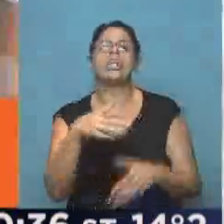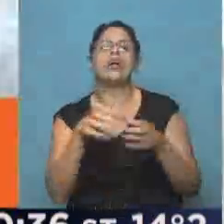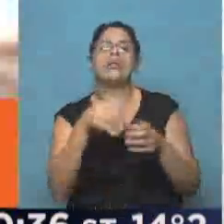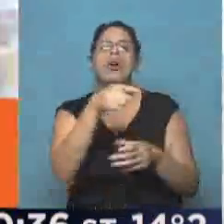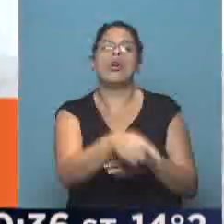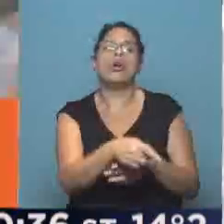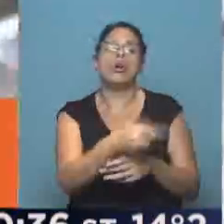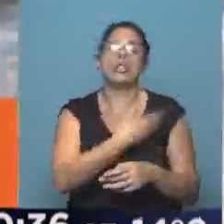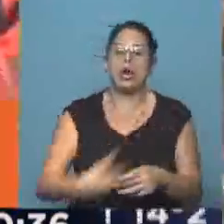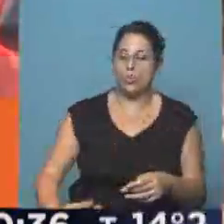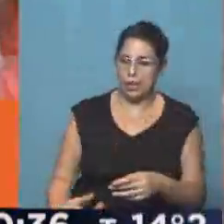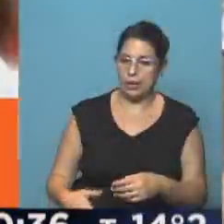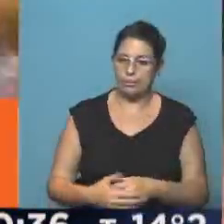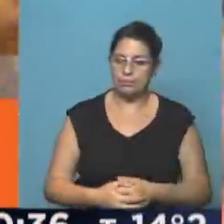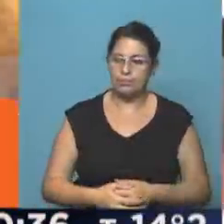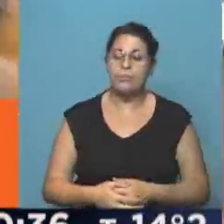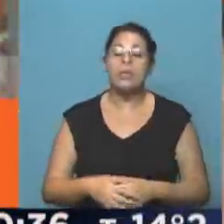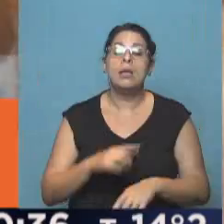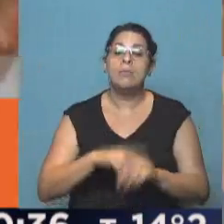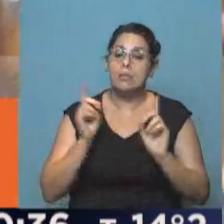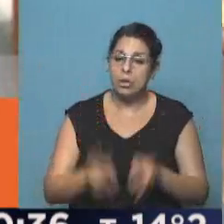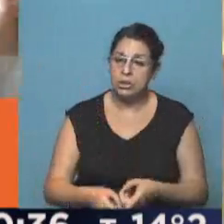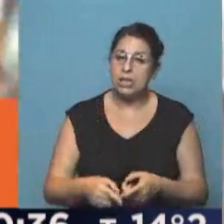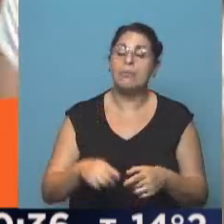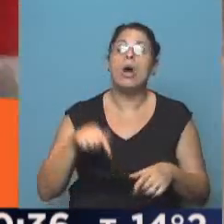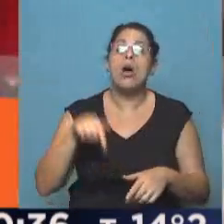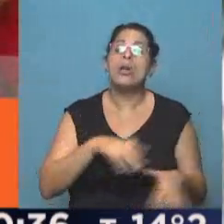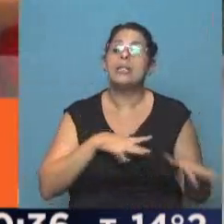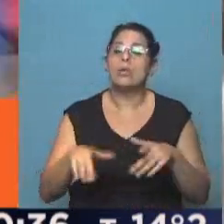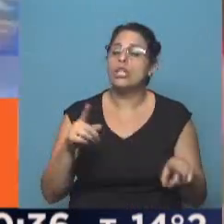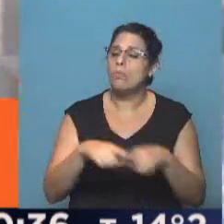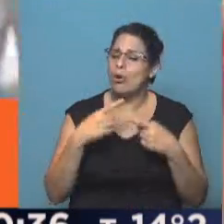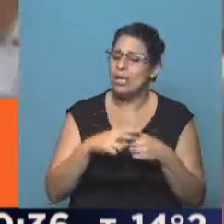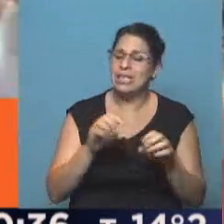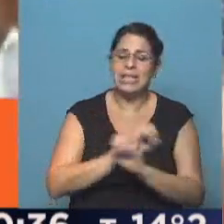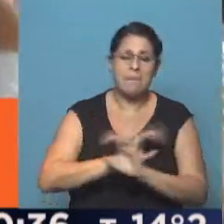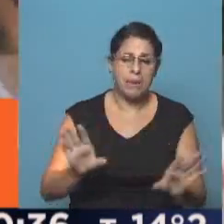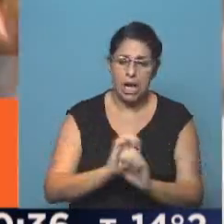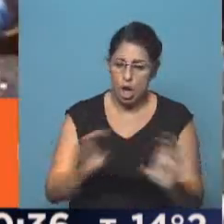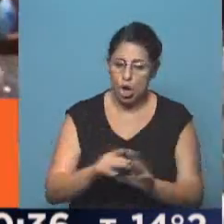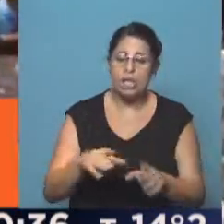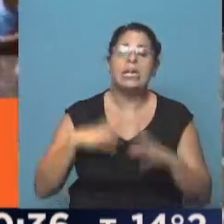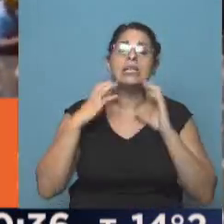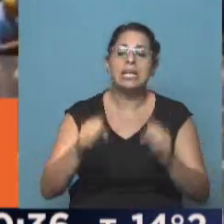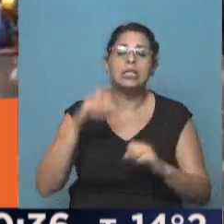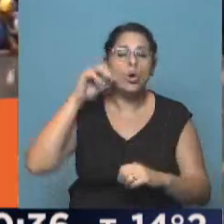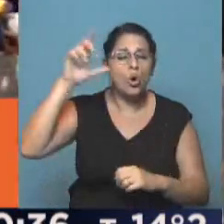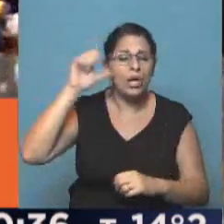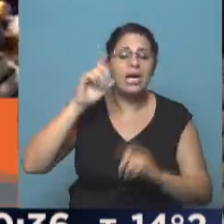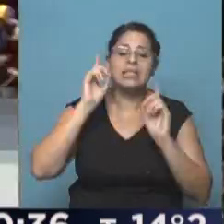de Estados Unidos en Venezuela. Mientras la crisis política se agrava, el secretario general de la OEA, Luis Almagro, y el